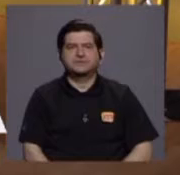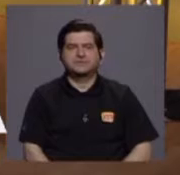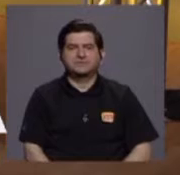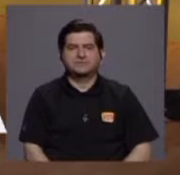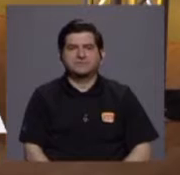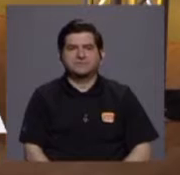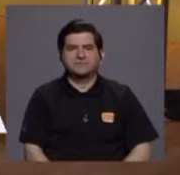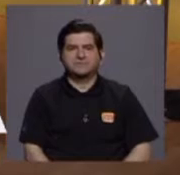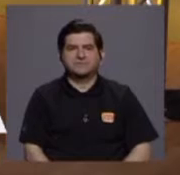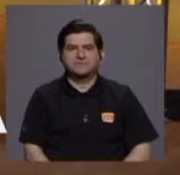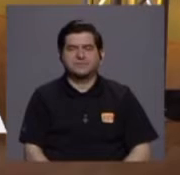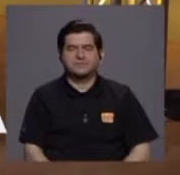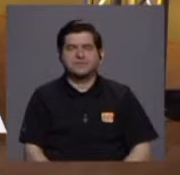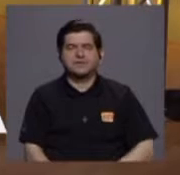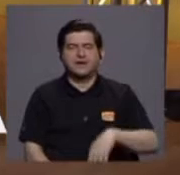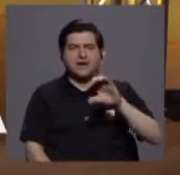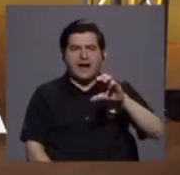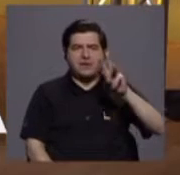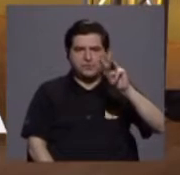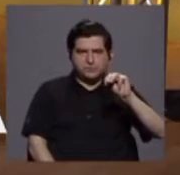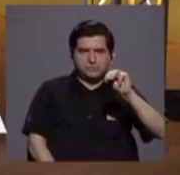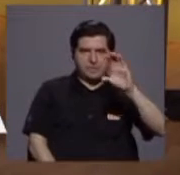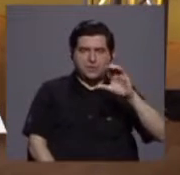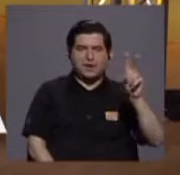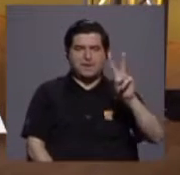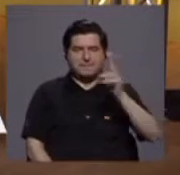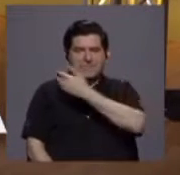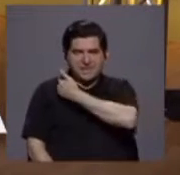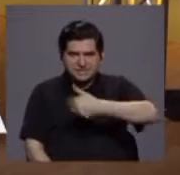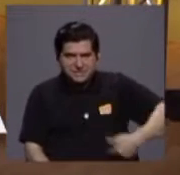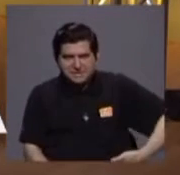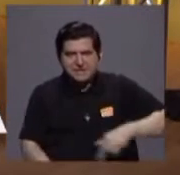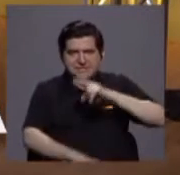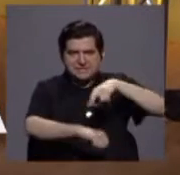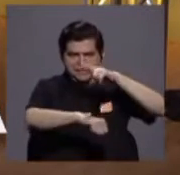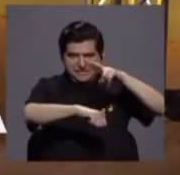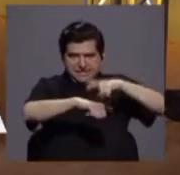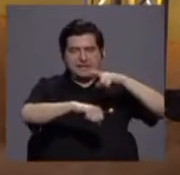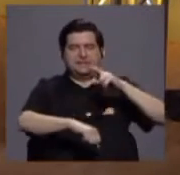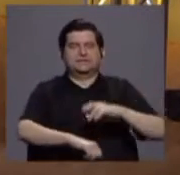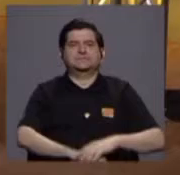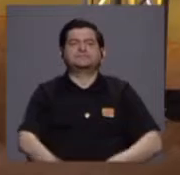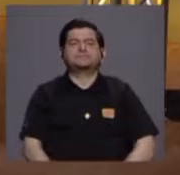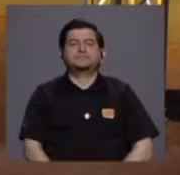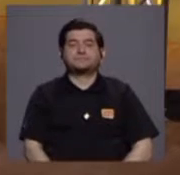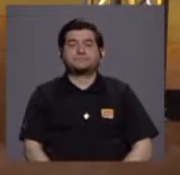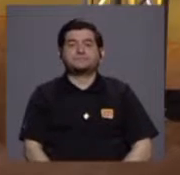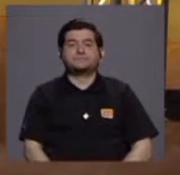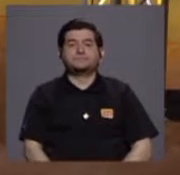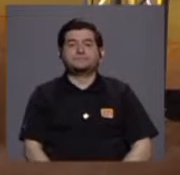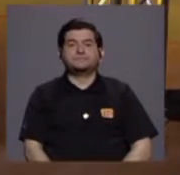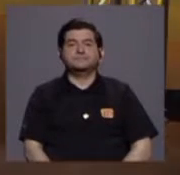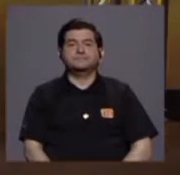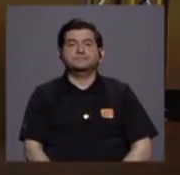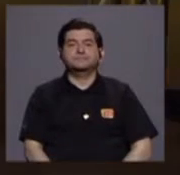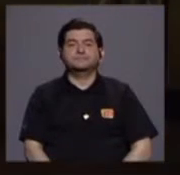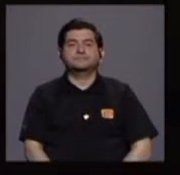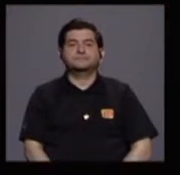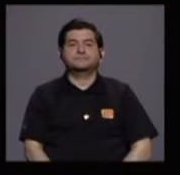cuando don Carlos Manuel Castillo era vicepresidente de la República y formaban